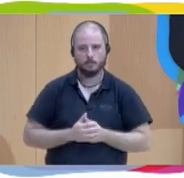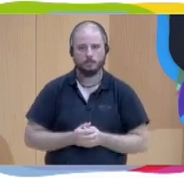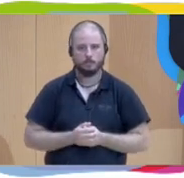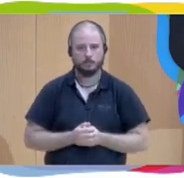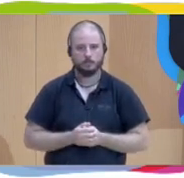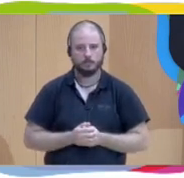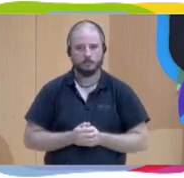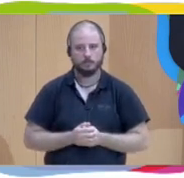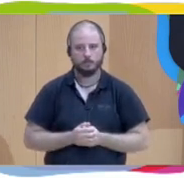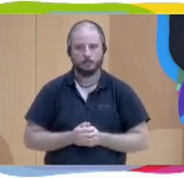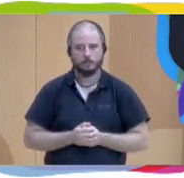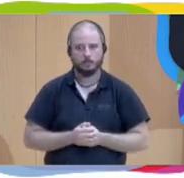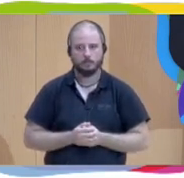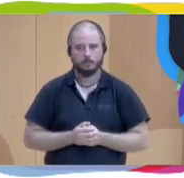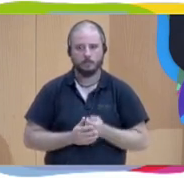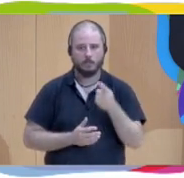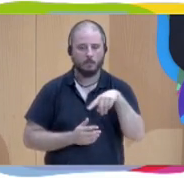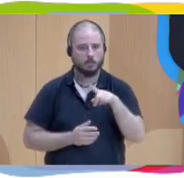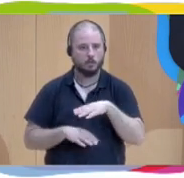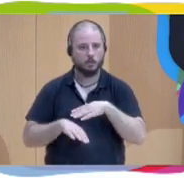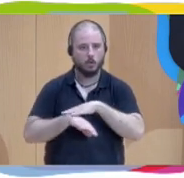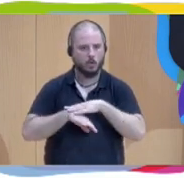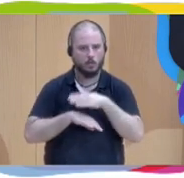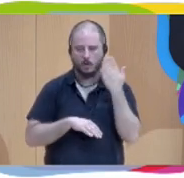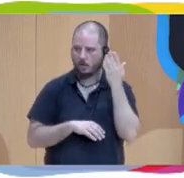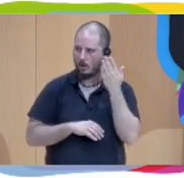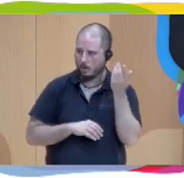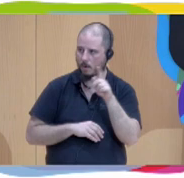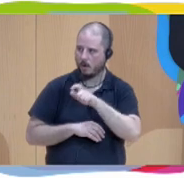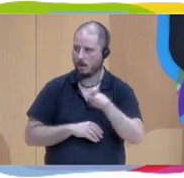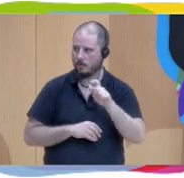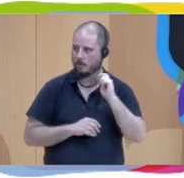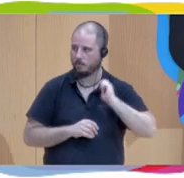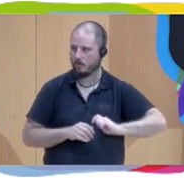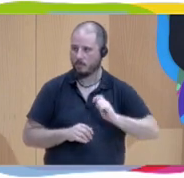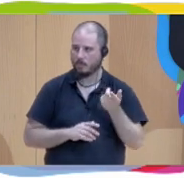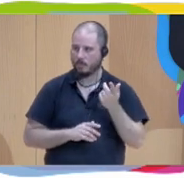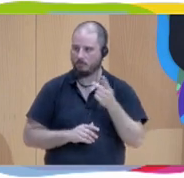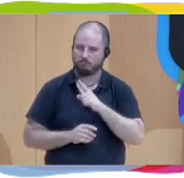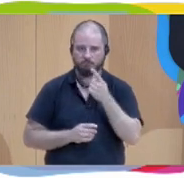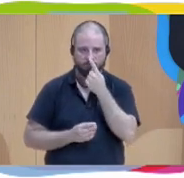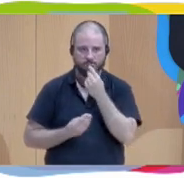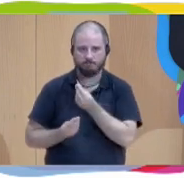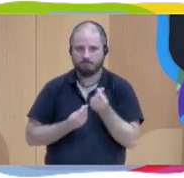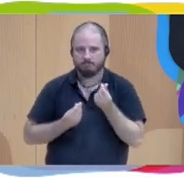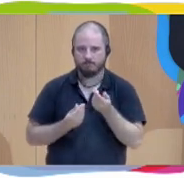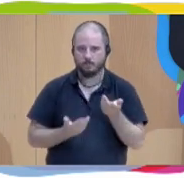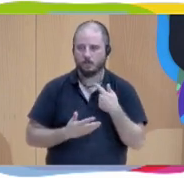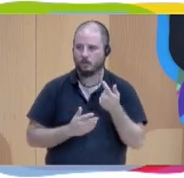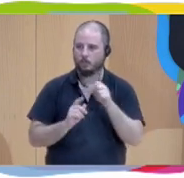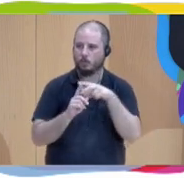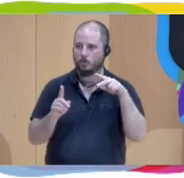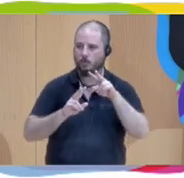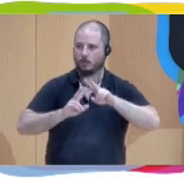visto al Gobierno de Navarra, a todos los profesionales, cuál es vuestra sensación cuando habéis trasladado este nuevo enfoque